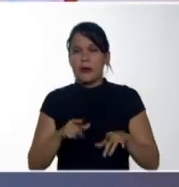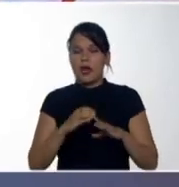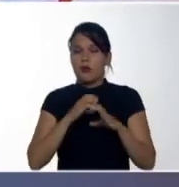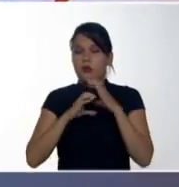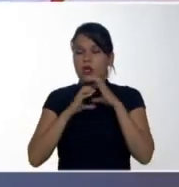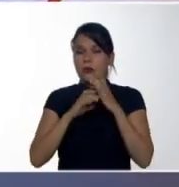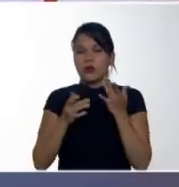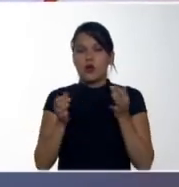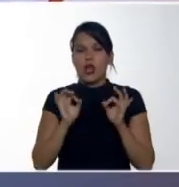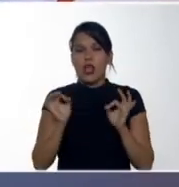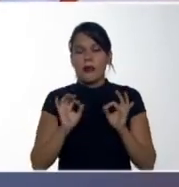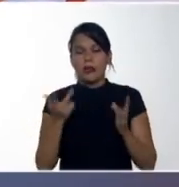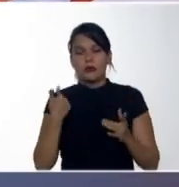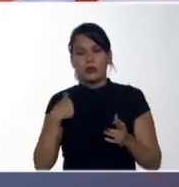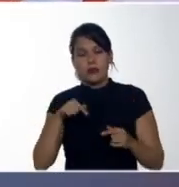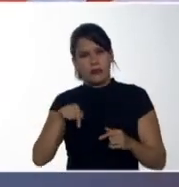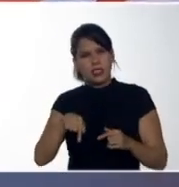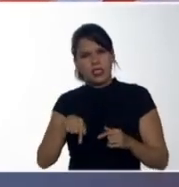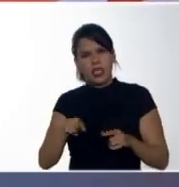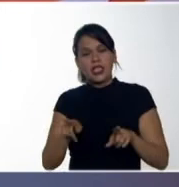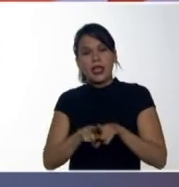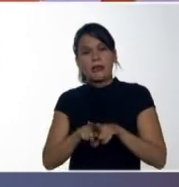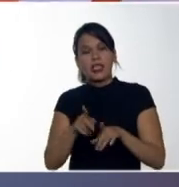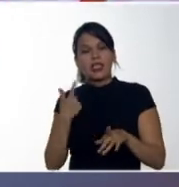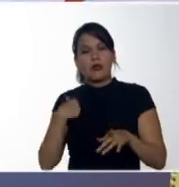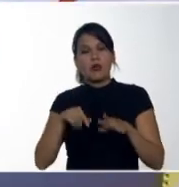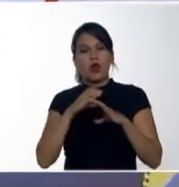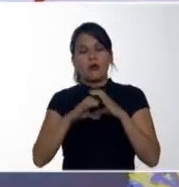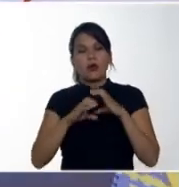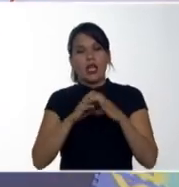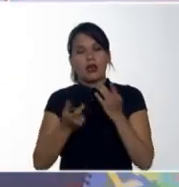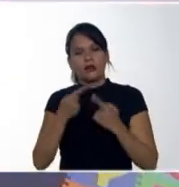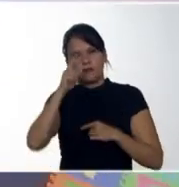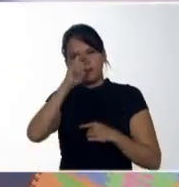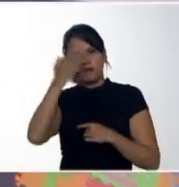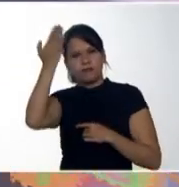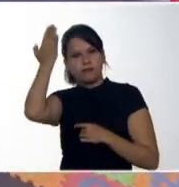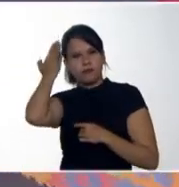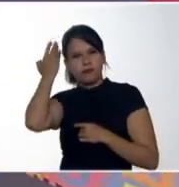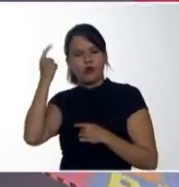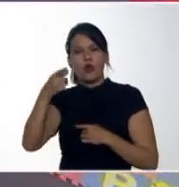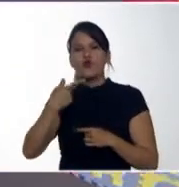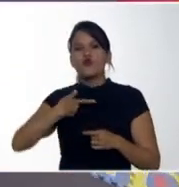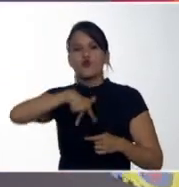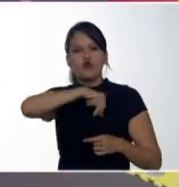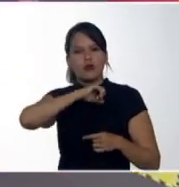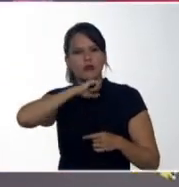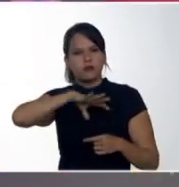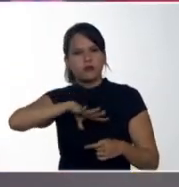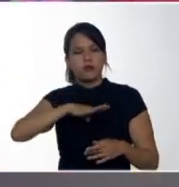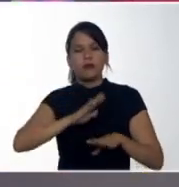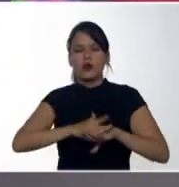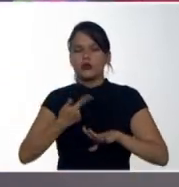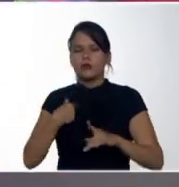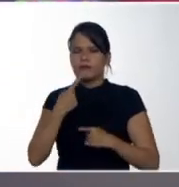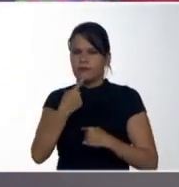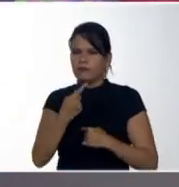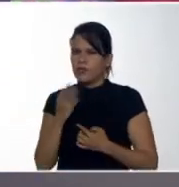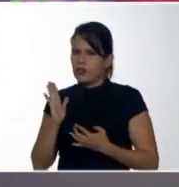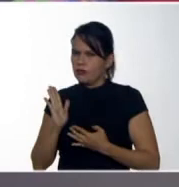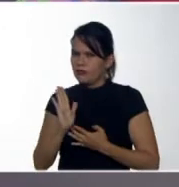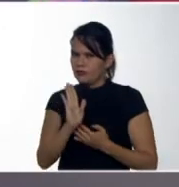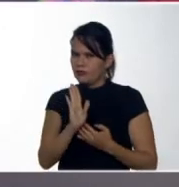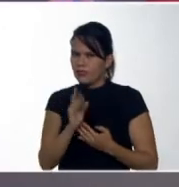no solamente basta el presente, también tenemos que comunicarnos con el pasado, con nuestra historia, y por eso yo les pido que me acompañen